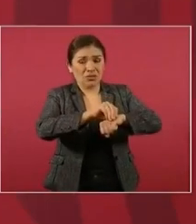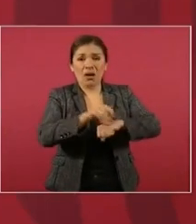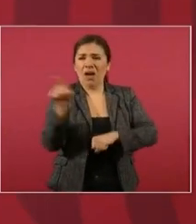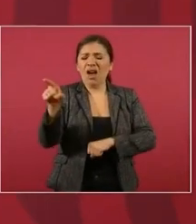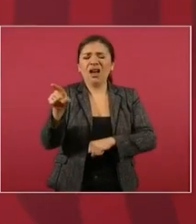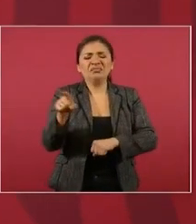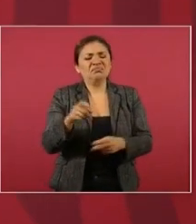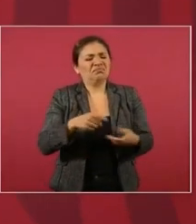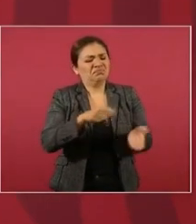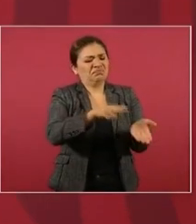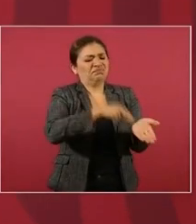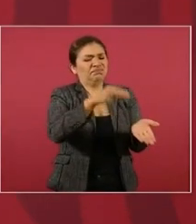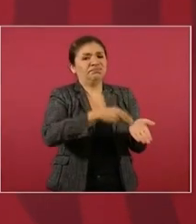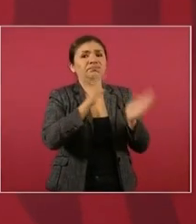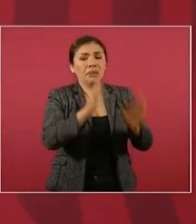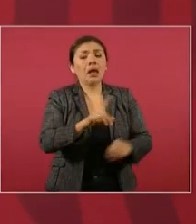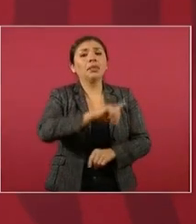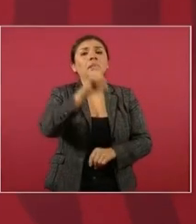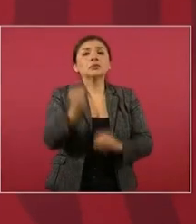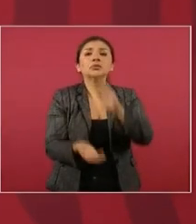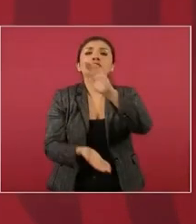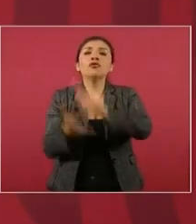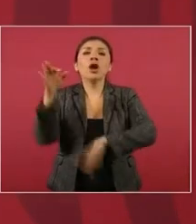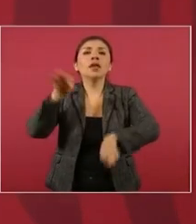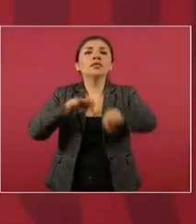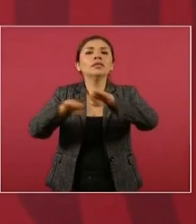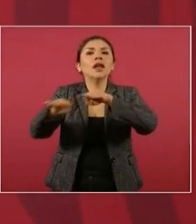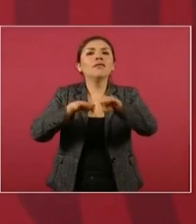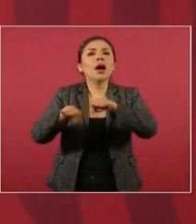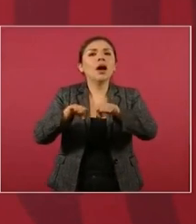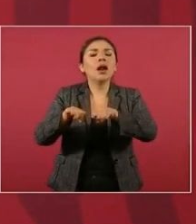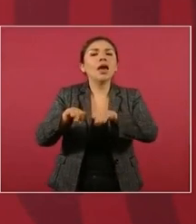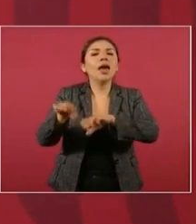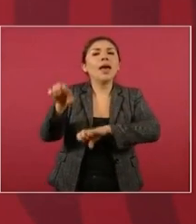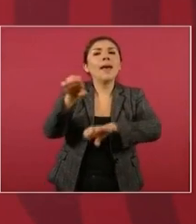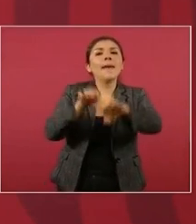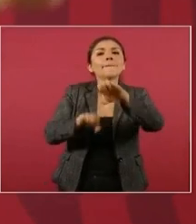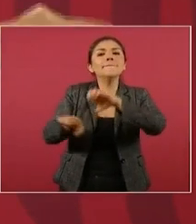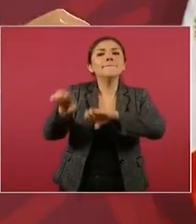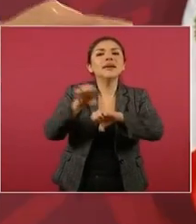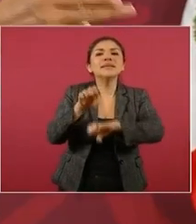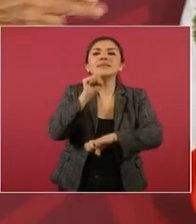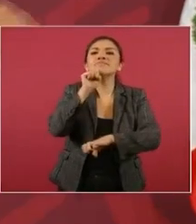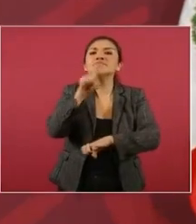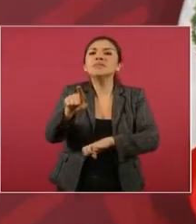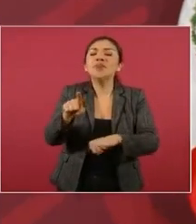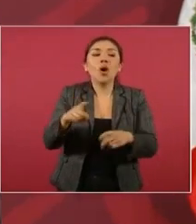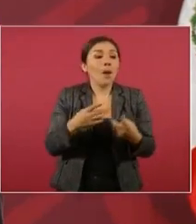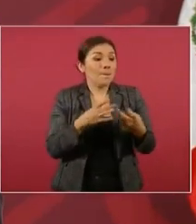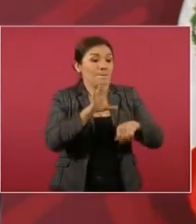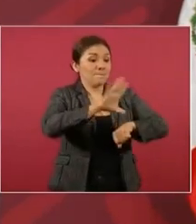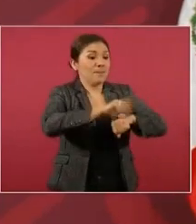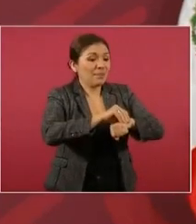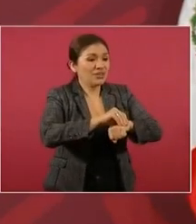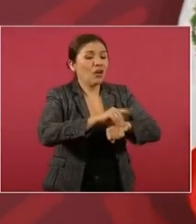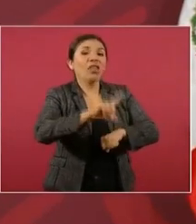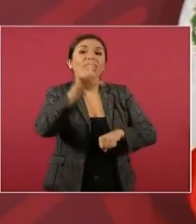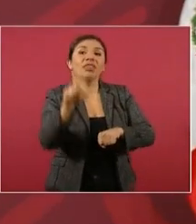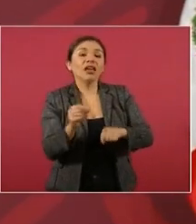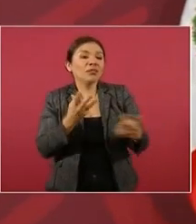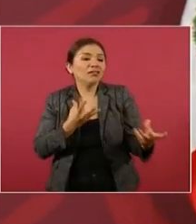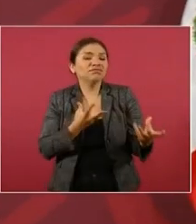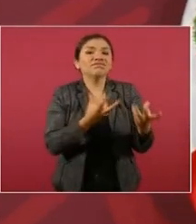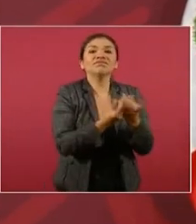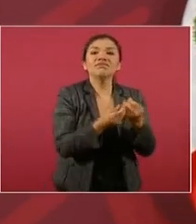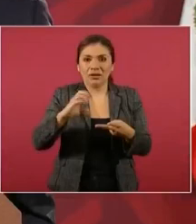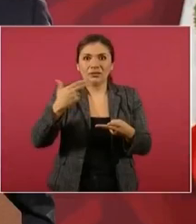Suponiendo, sin conceder, que él estuviera en el régimen del décimo transitorio, es decir, no en el de la Afore, él